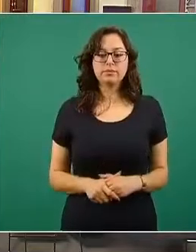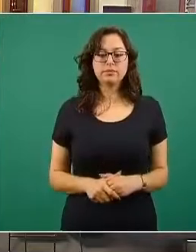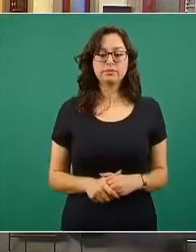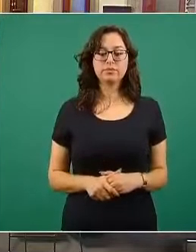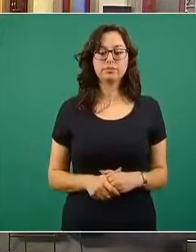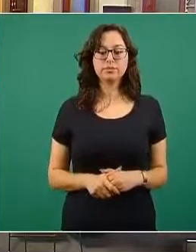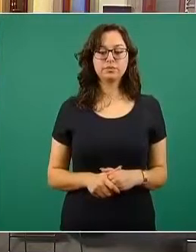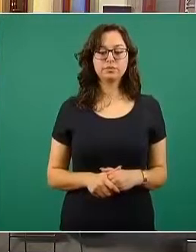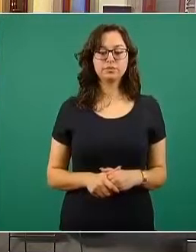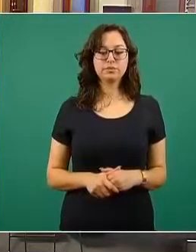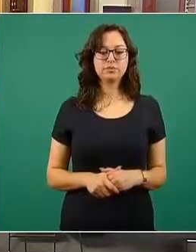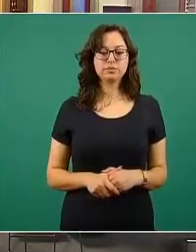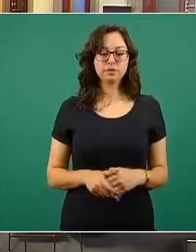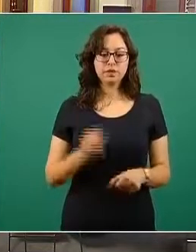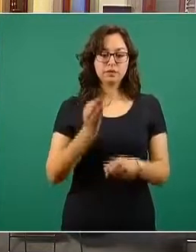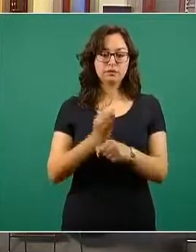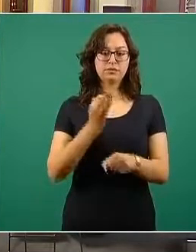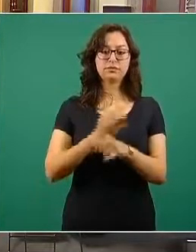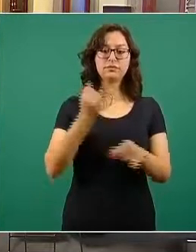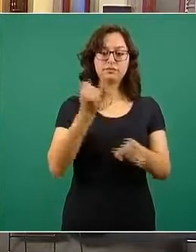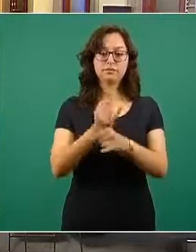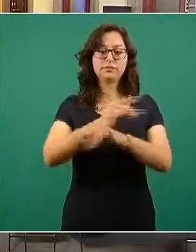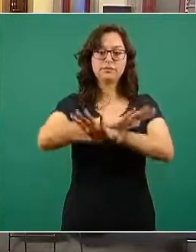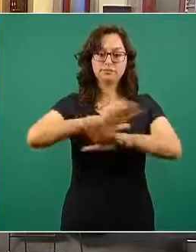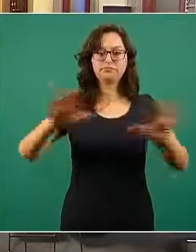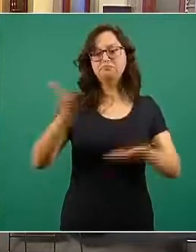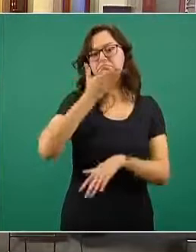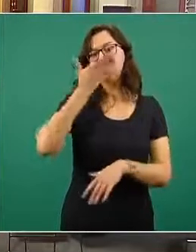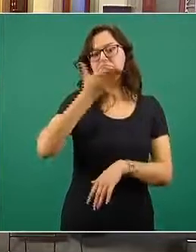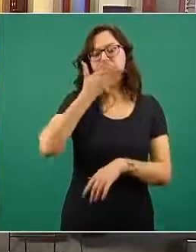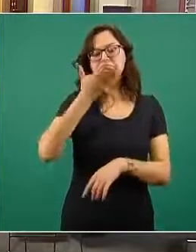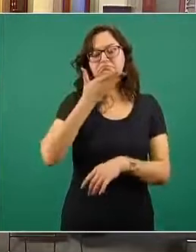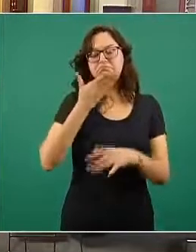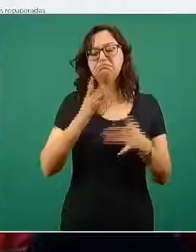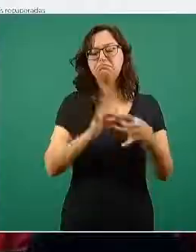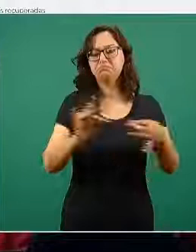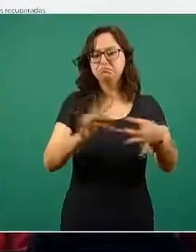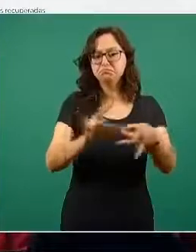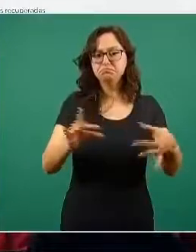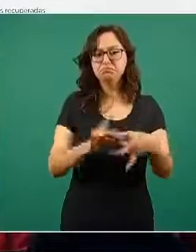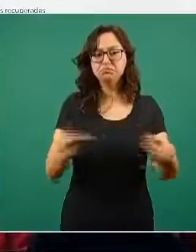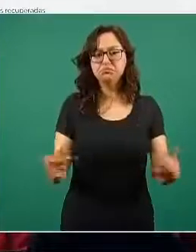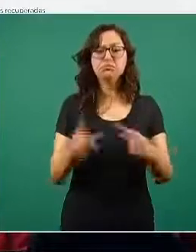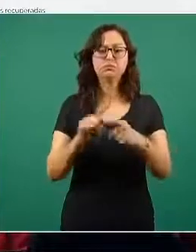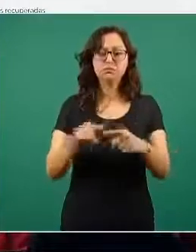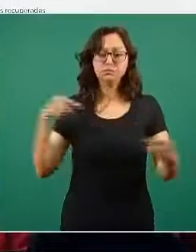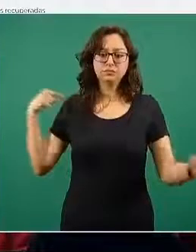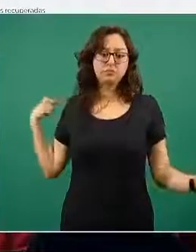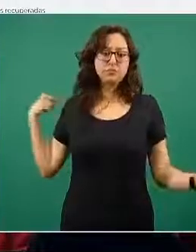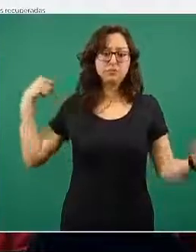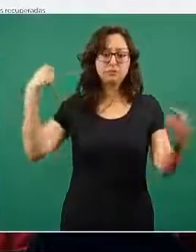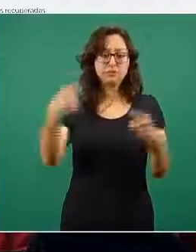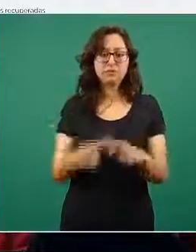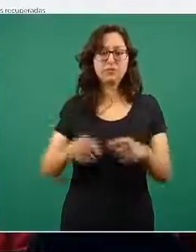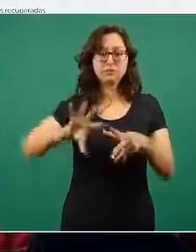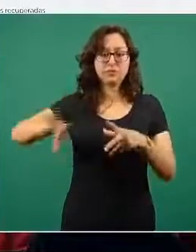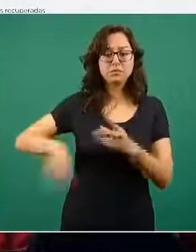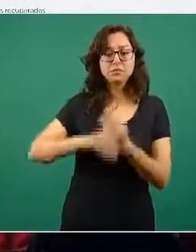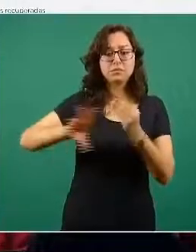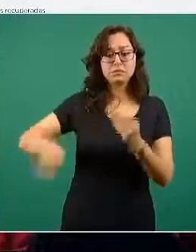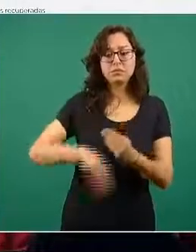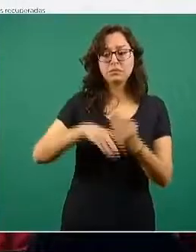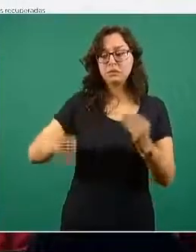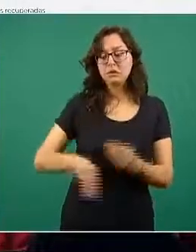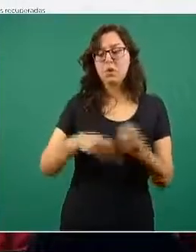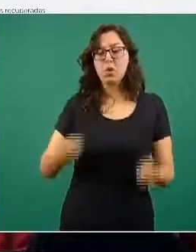técnico, la curva epidémica de los casos estimados, que actualmente, de los casos que se